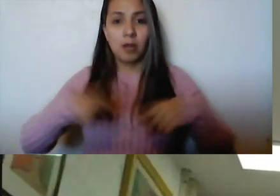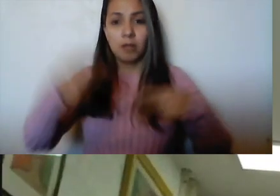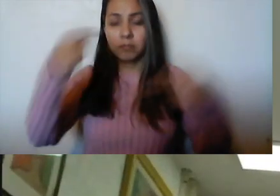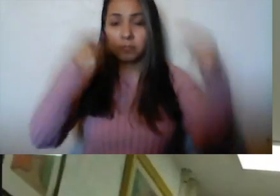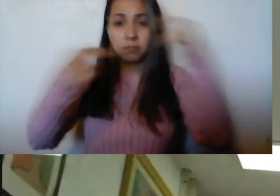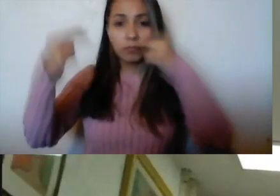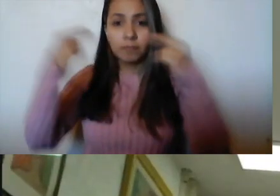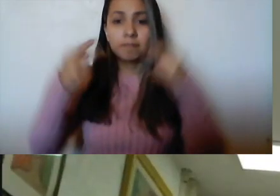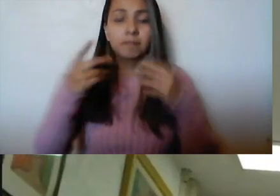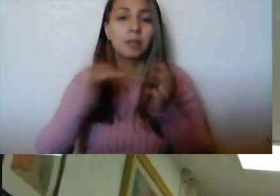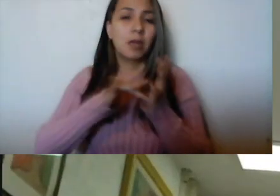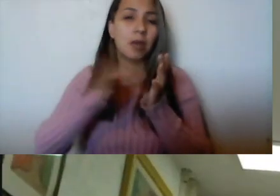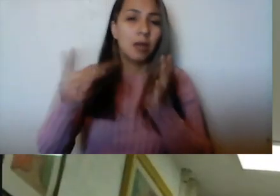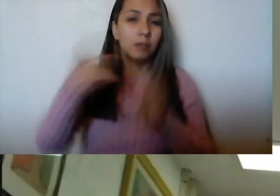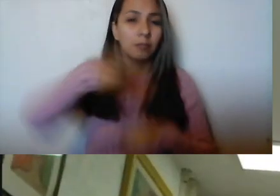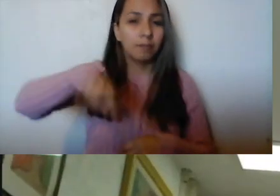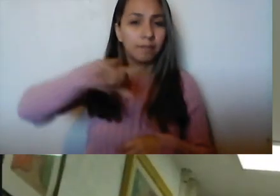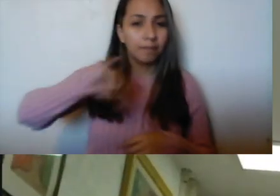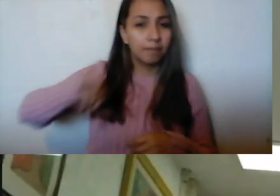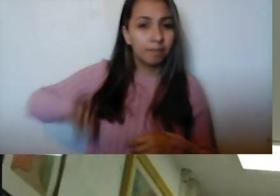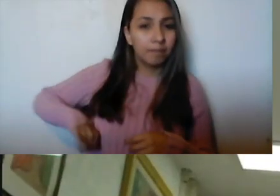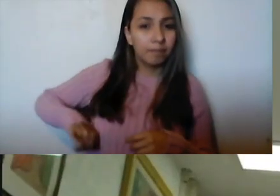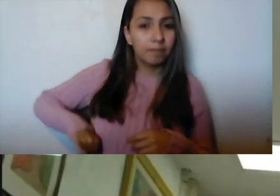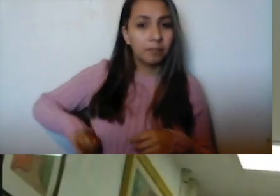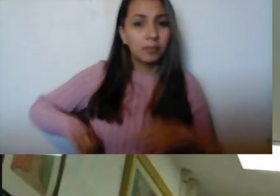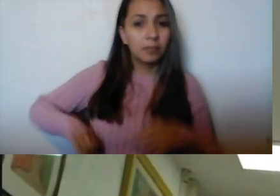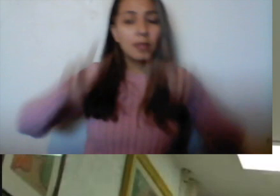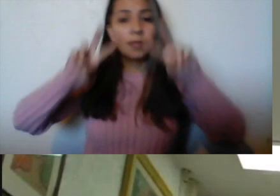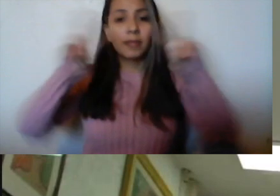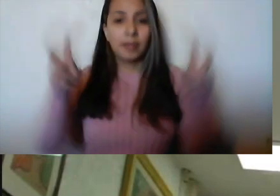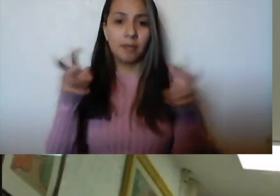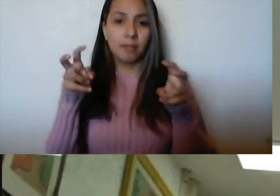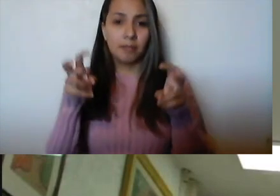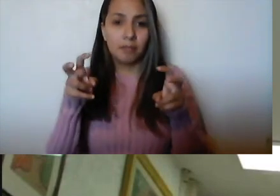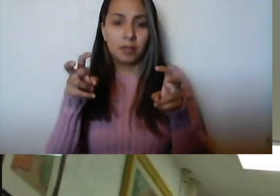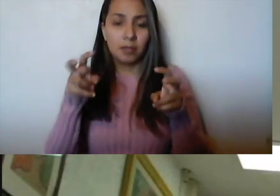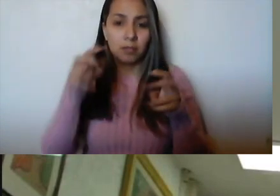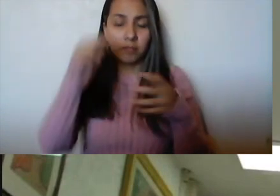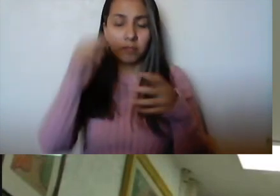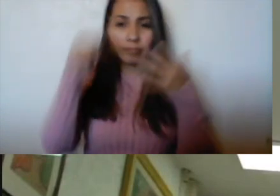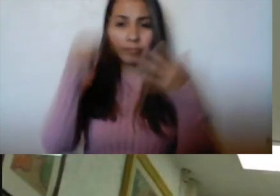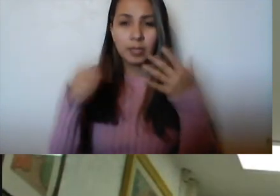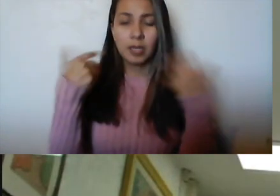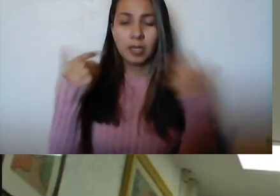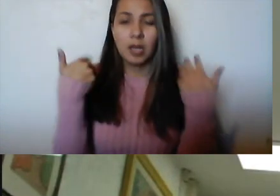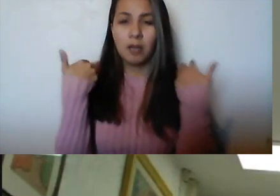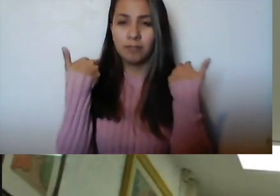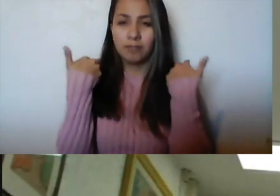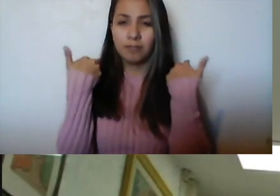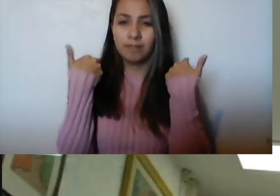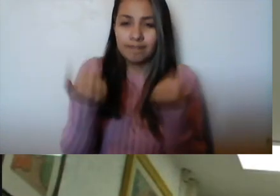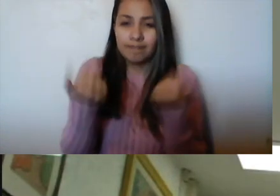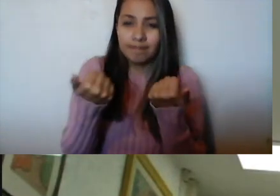interés en estos temas que estudiamos habitualmente para intentar entender